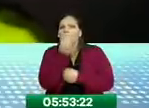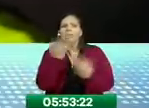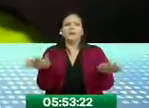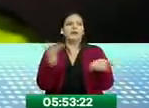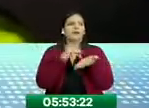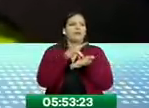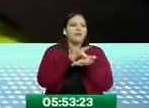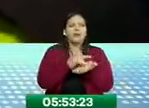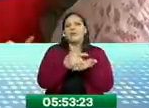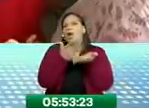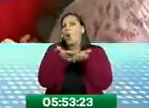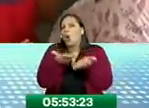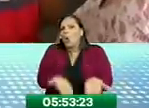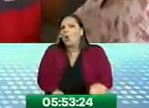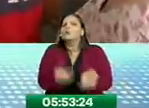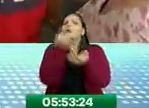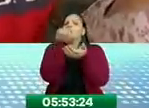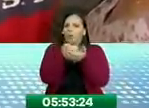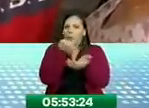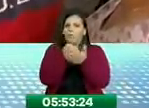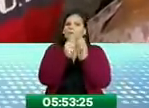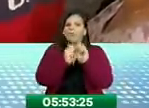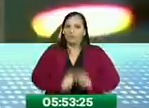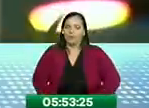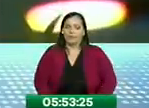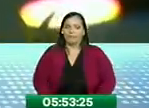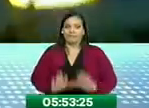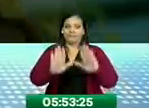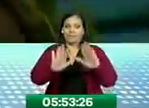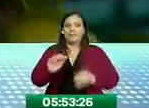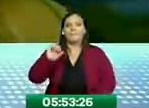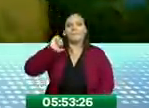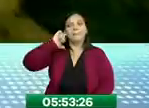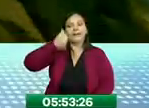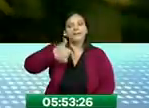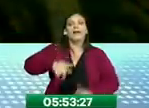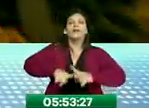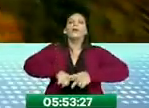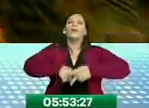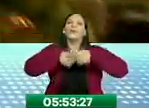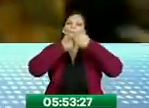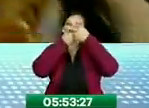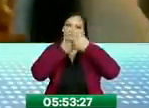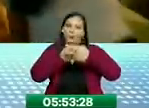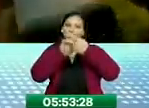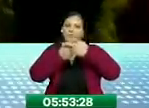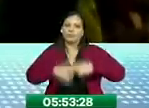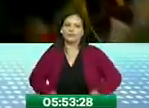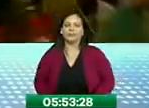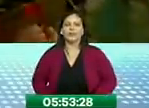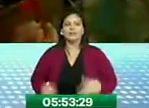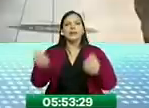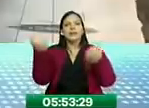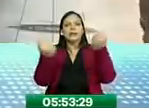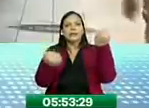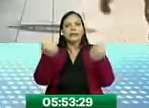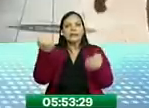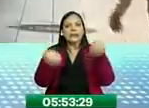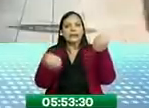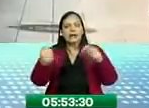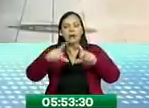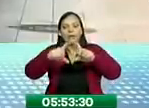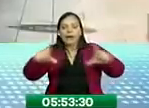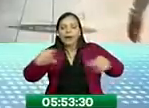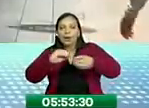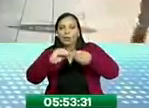necesiten en casa, pero la restricción vehicular será a partir del día miércoles. Me imagino que habrán